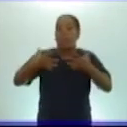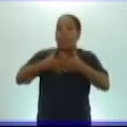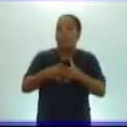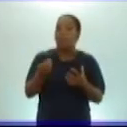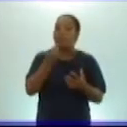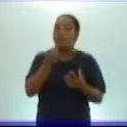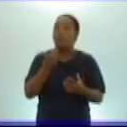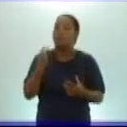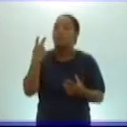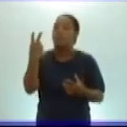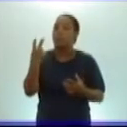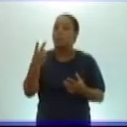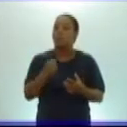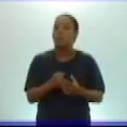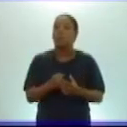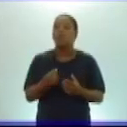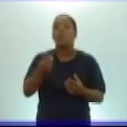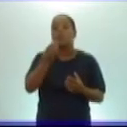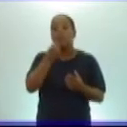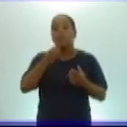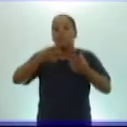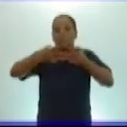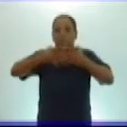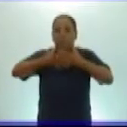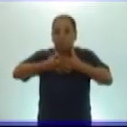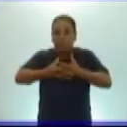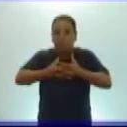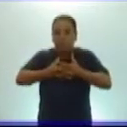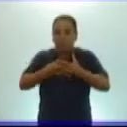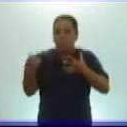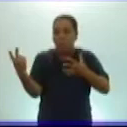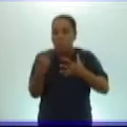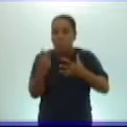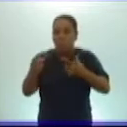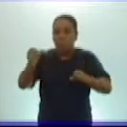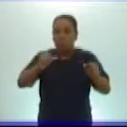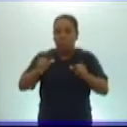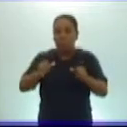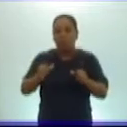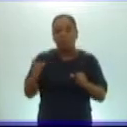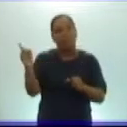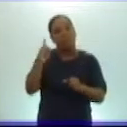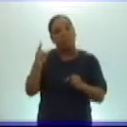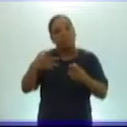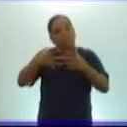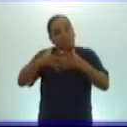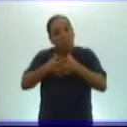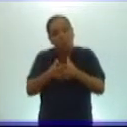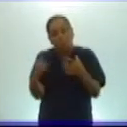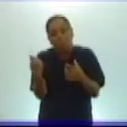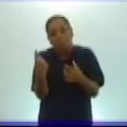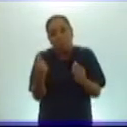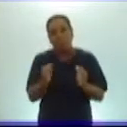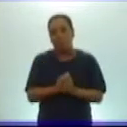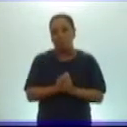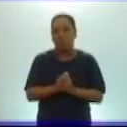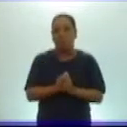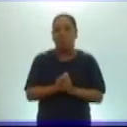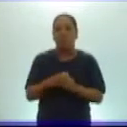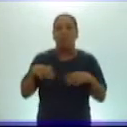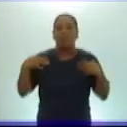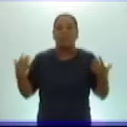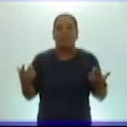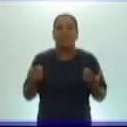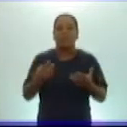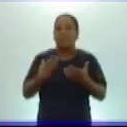mezclas homogéneas y mezclas heterogéneas. Y también debemos tener presente qué útiles de laboratorio se emplean para realizar